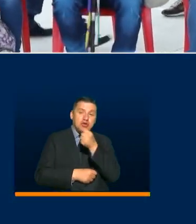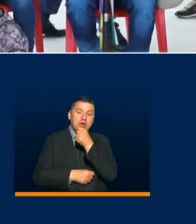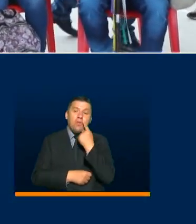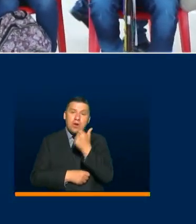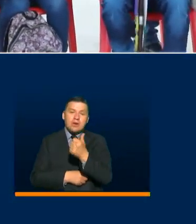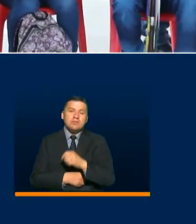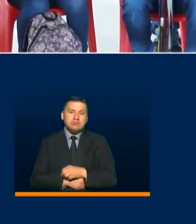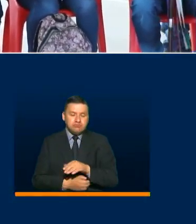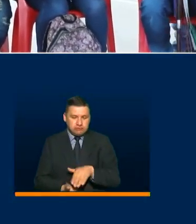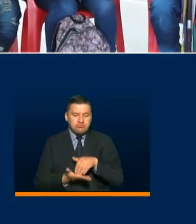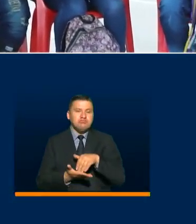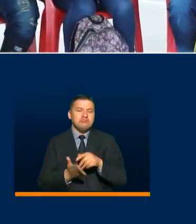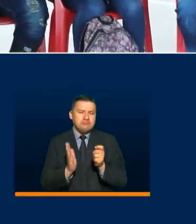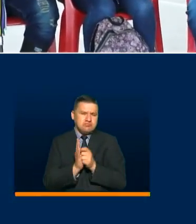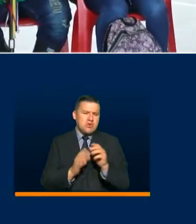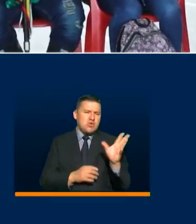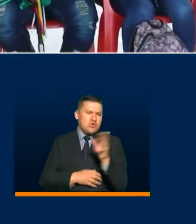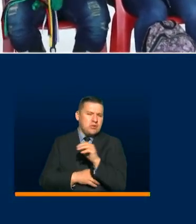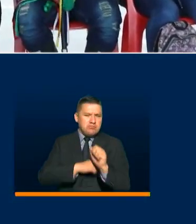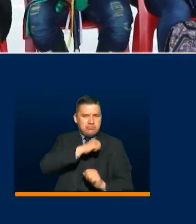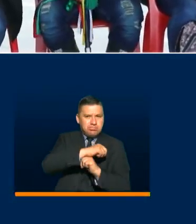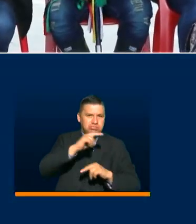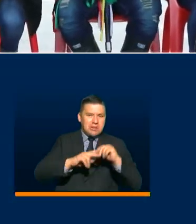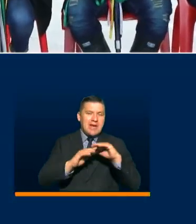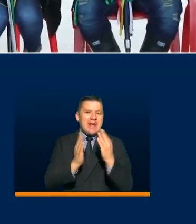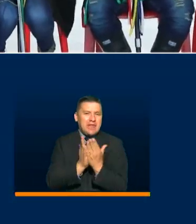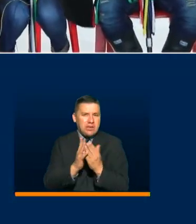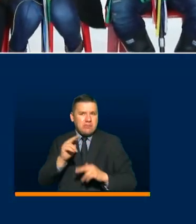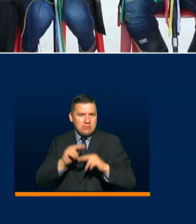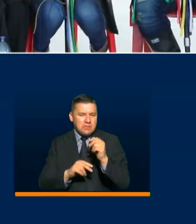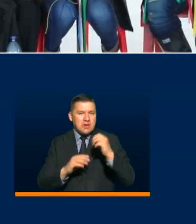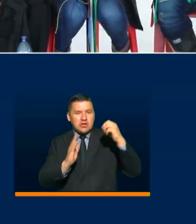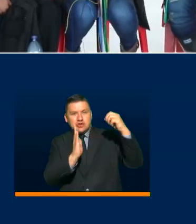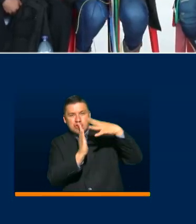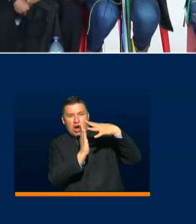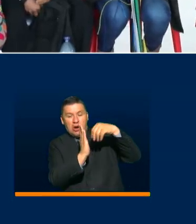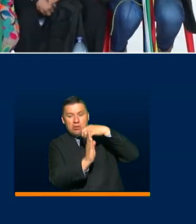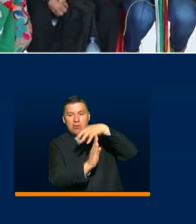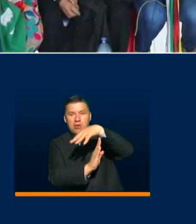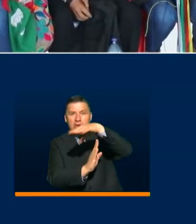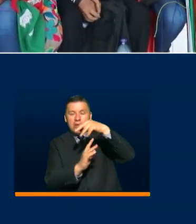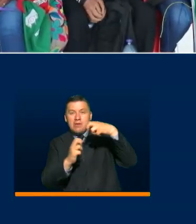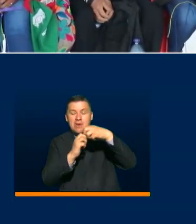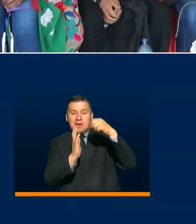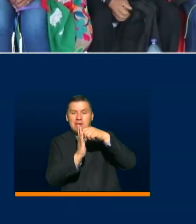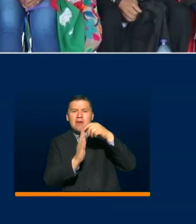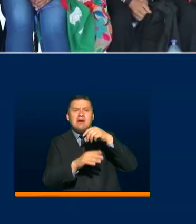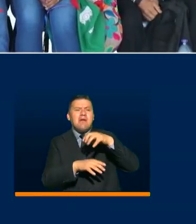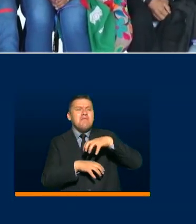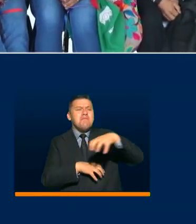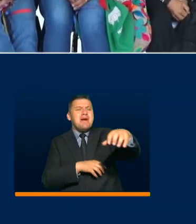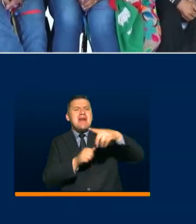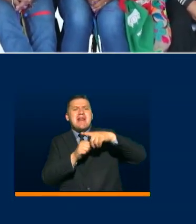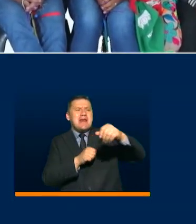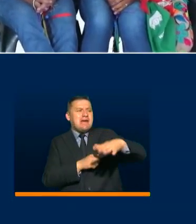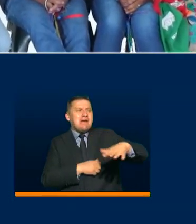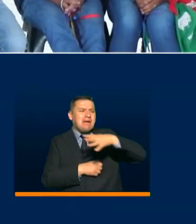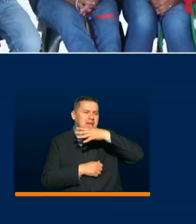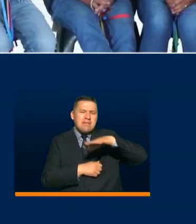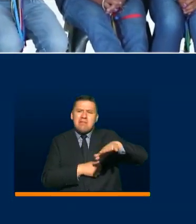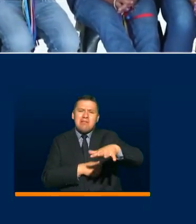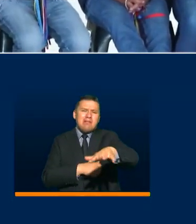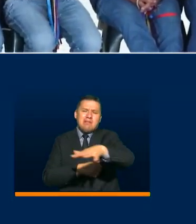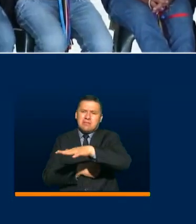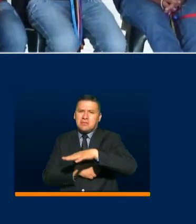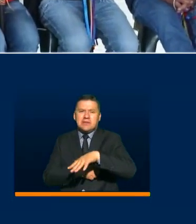mismo. Fortaleceremos toda la infraestructura educativa con paneles solares para las escuelas en los sitios más alejados, en las veredas